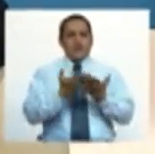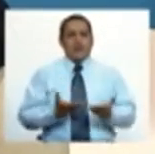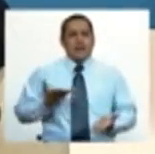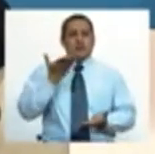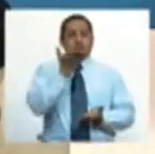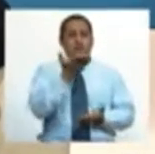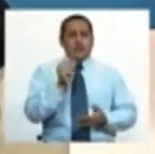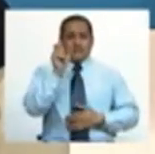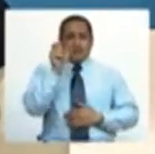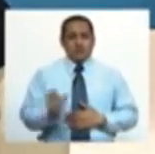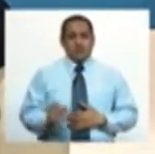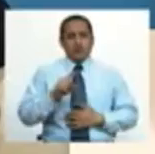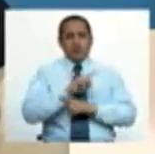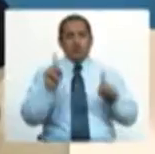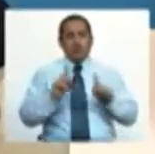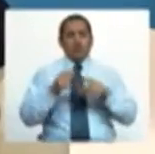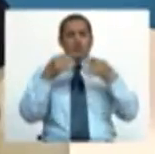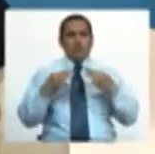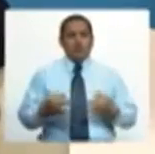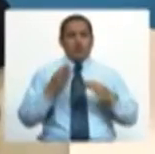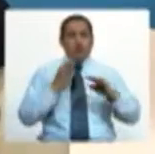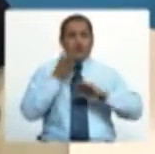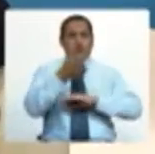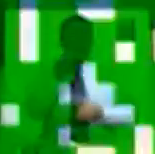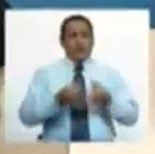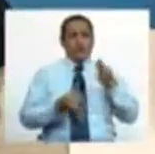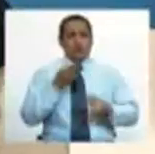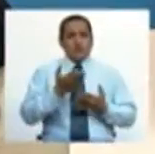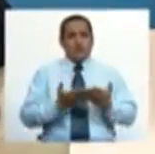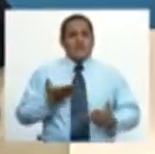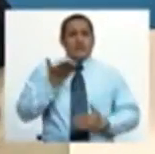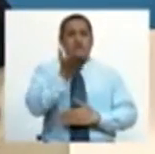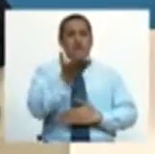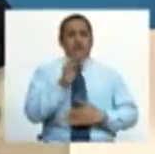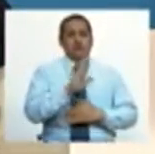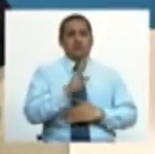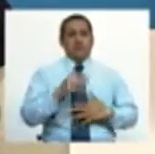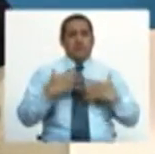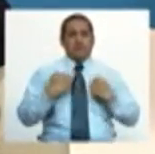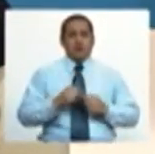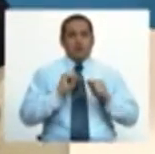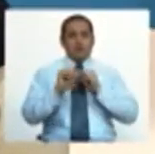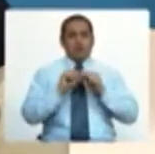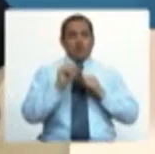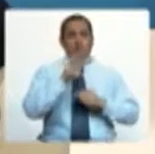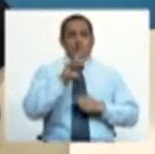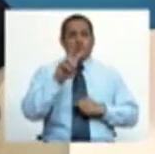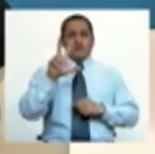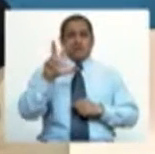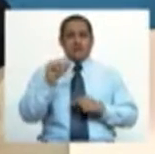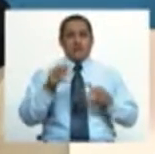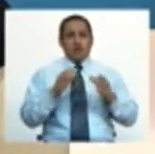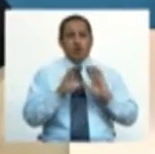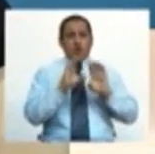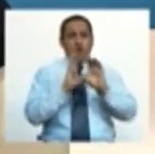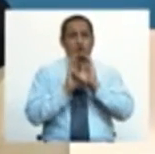apelación. Esta persona no cumplió con asistir a la audiencia de apelación y sobre la base del artículo 423 del